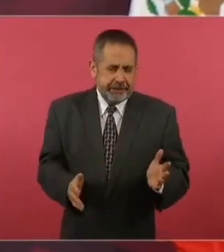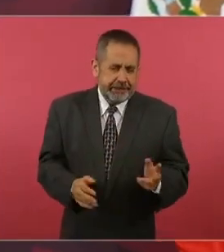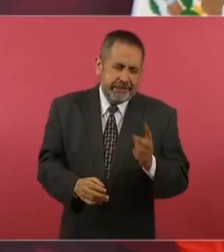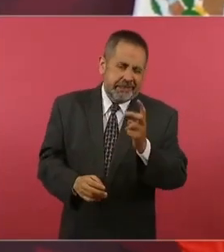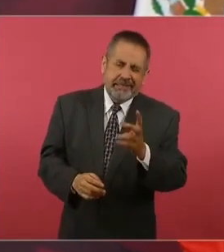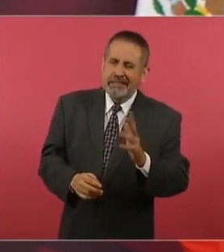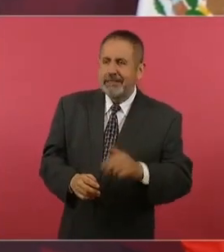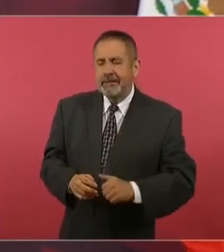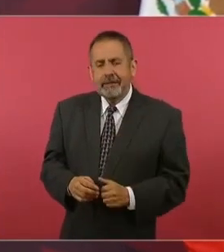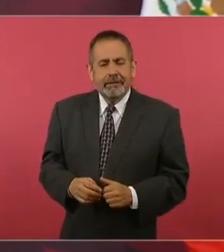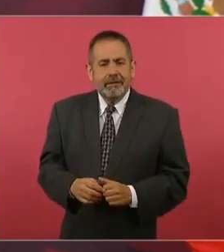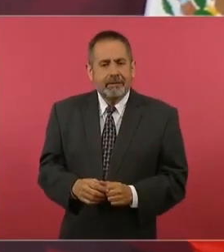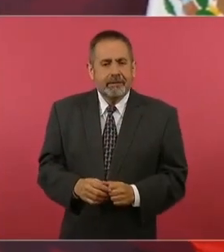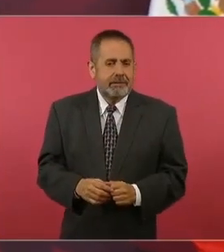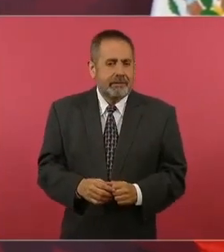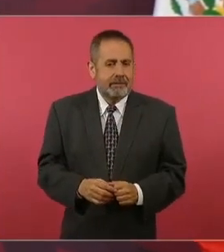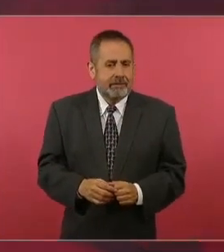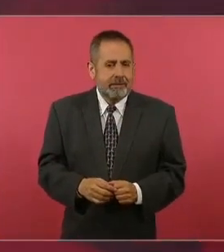Entonces,